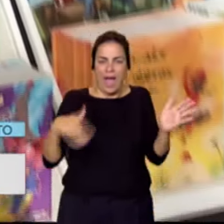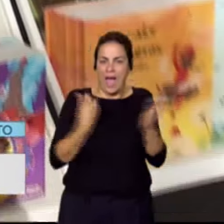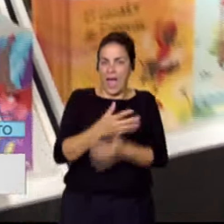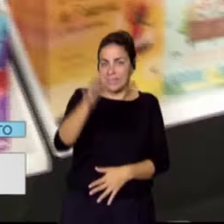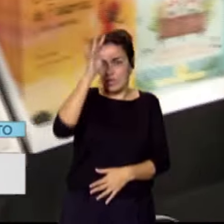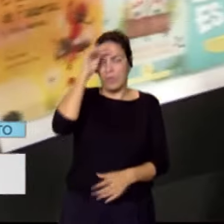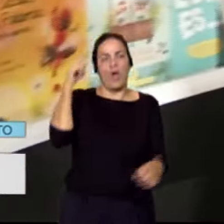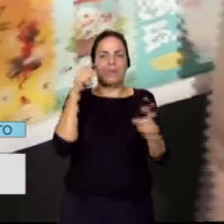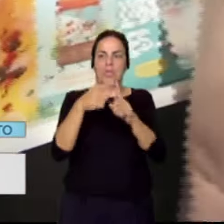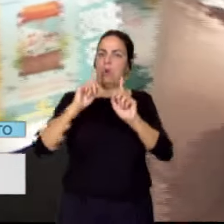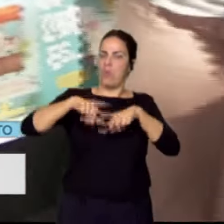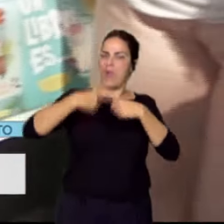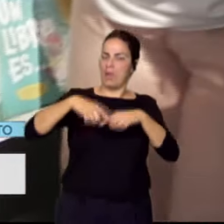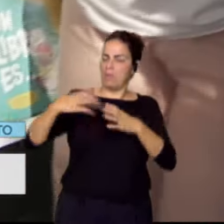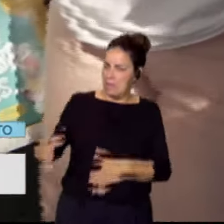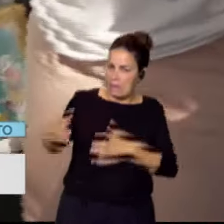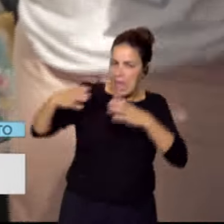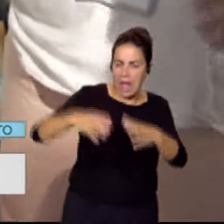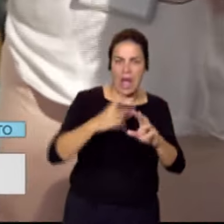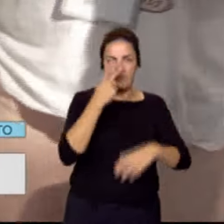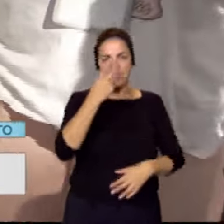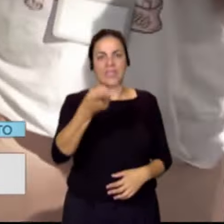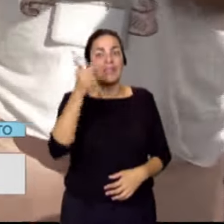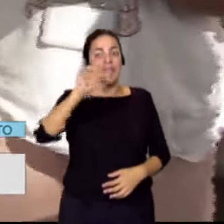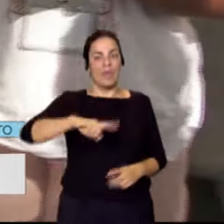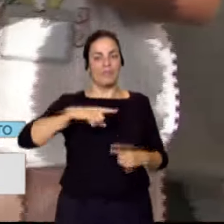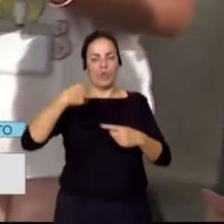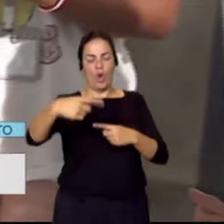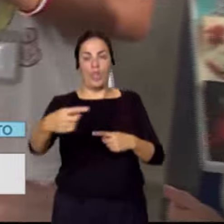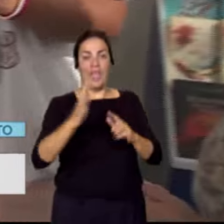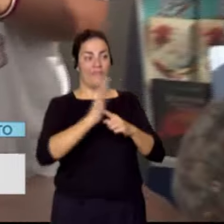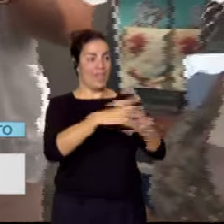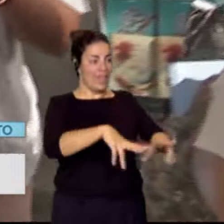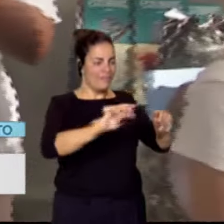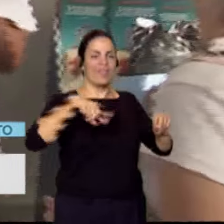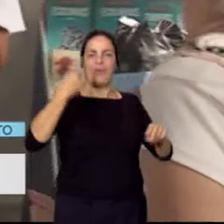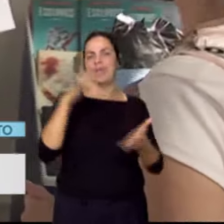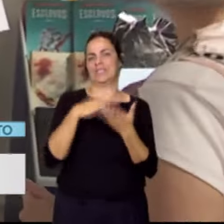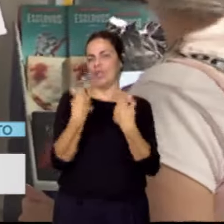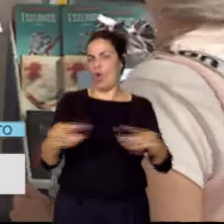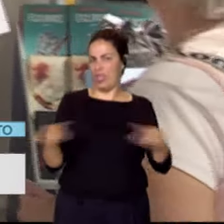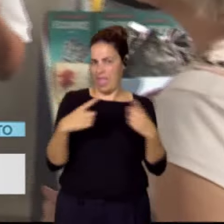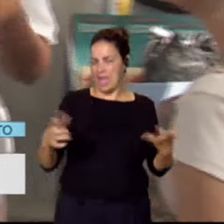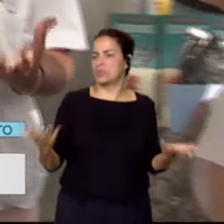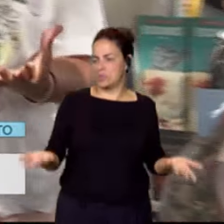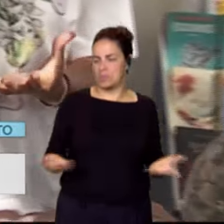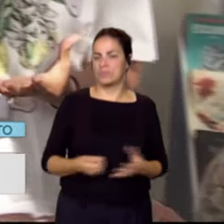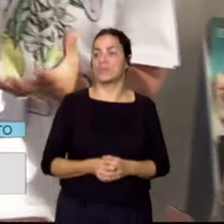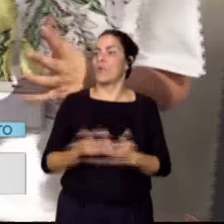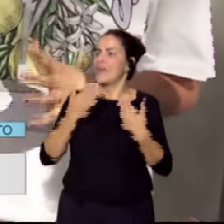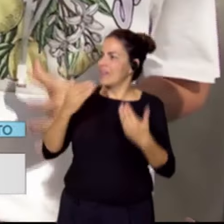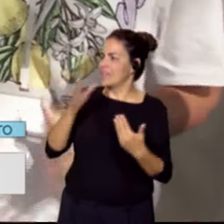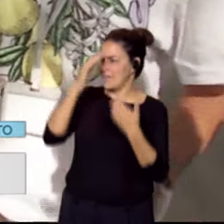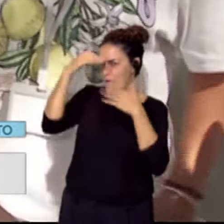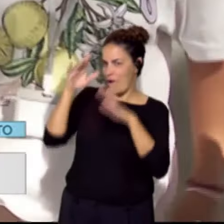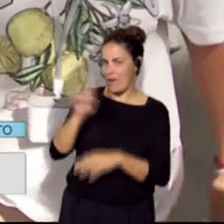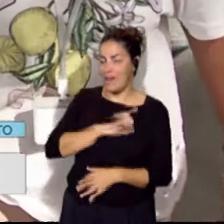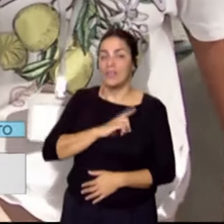fam con los conciertos cada al finalizar la feria pues muchísimas gracias por habernos atendido y Antonio ya te estábamos